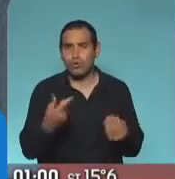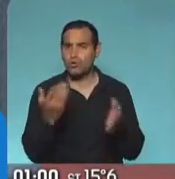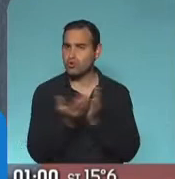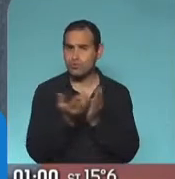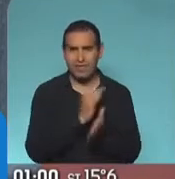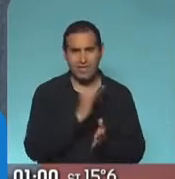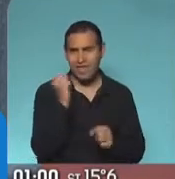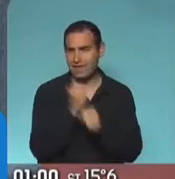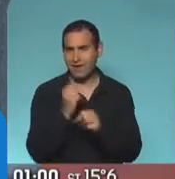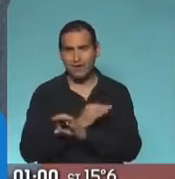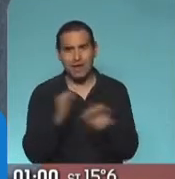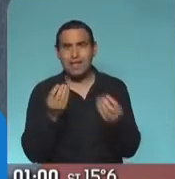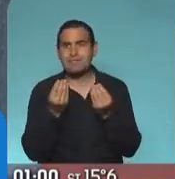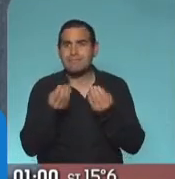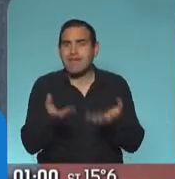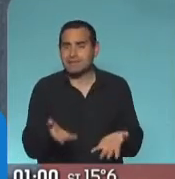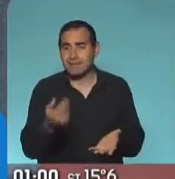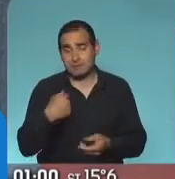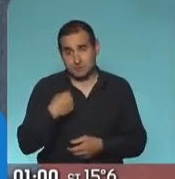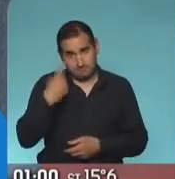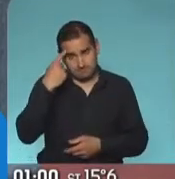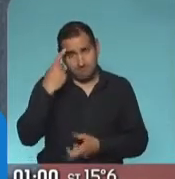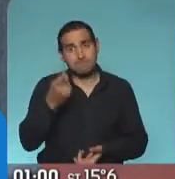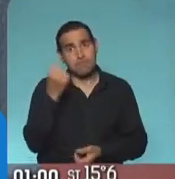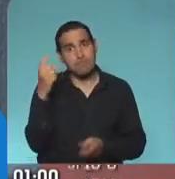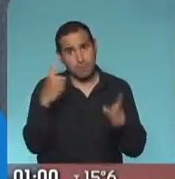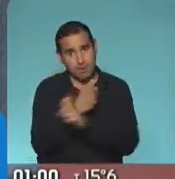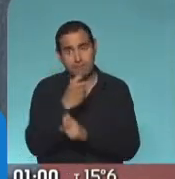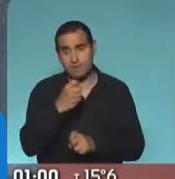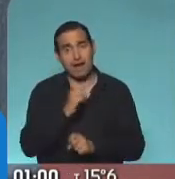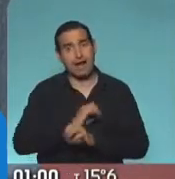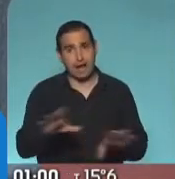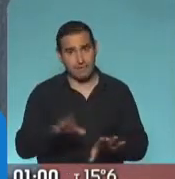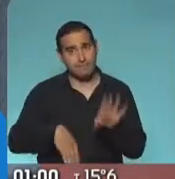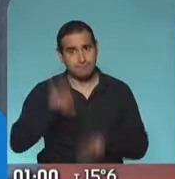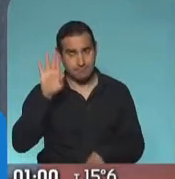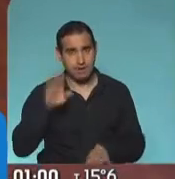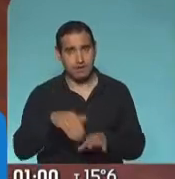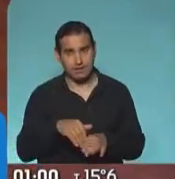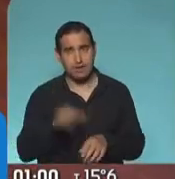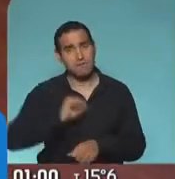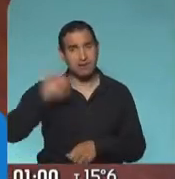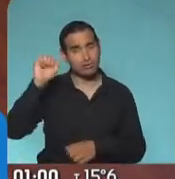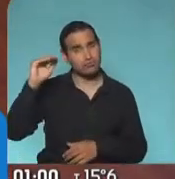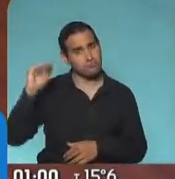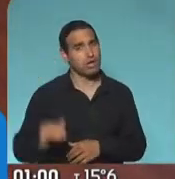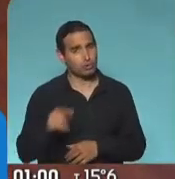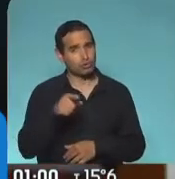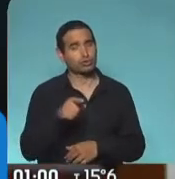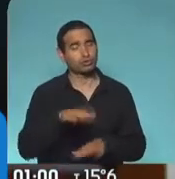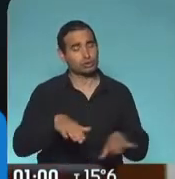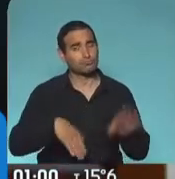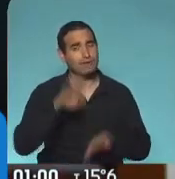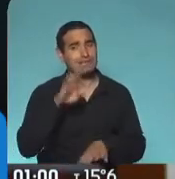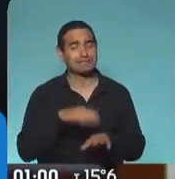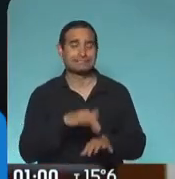ni trabajan que para mí es el el problema más grave e incluso por encima de la inflación no por supuesto